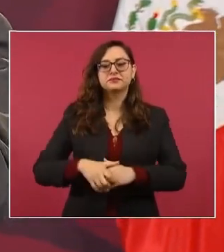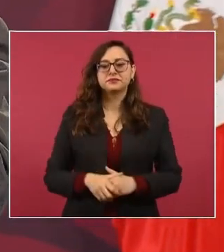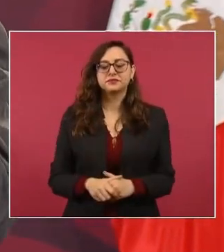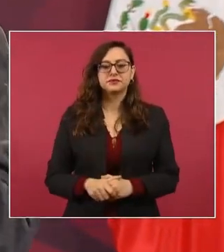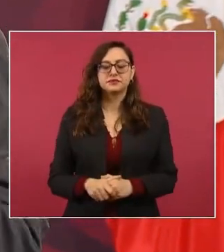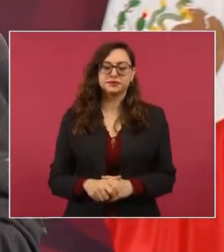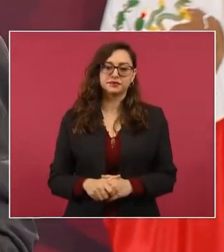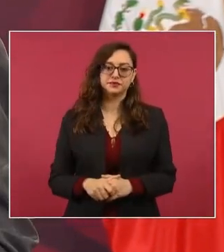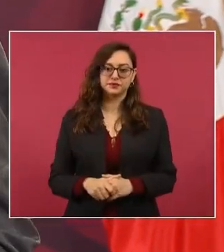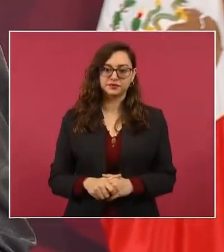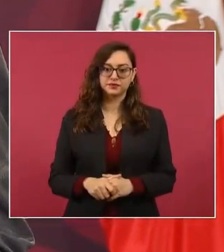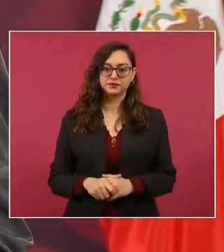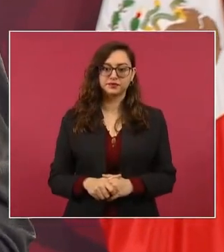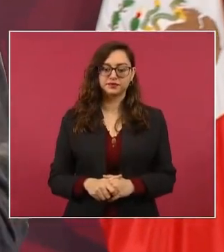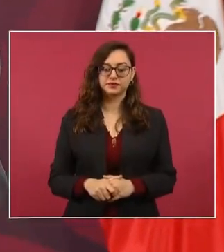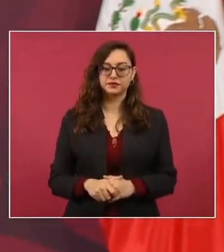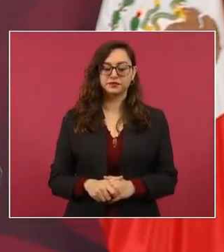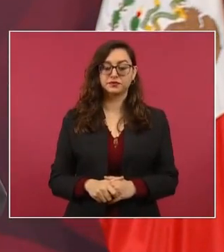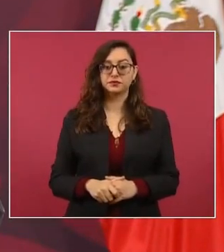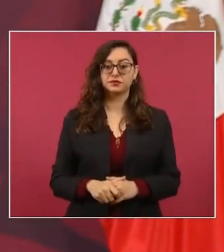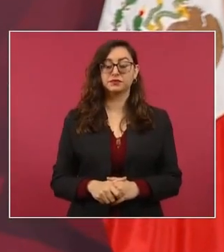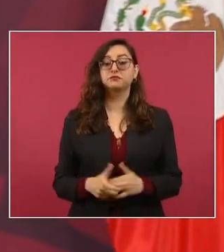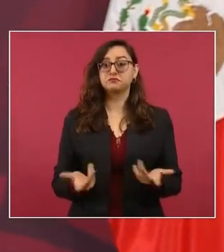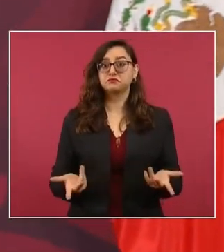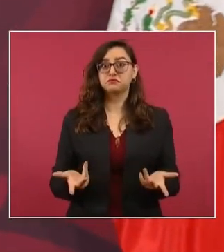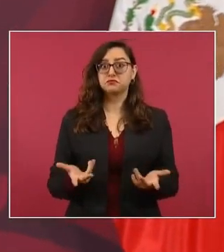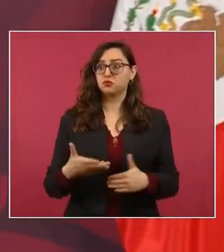voy a Puebla ahora